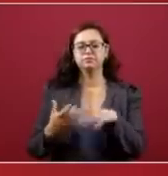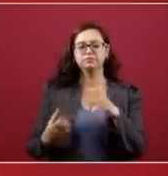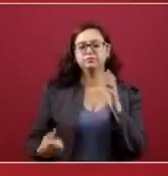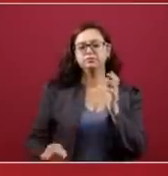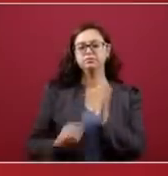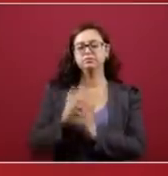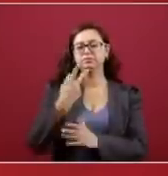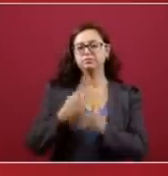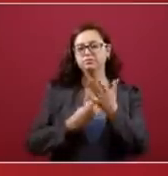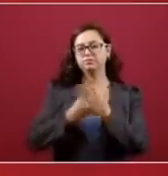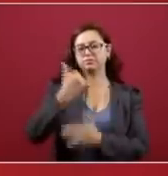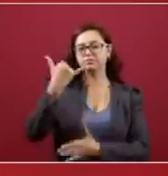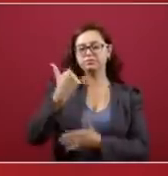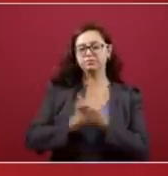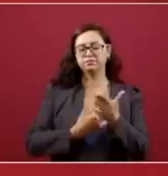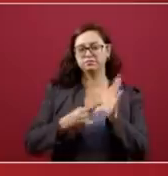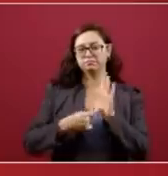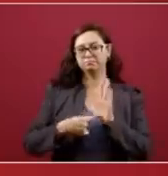proyecto